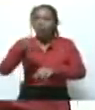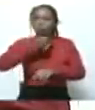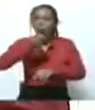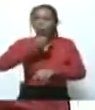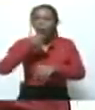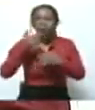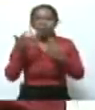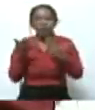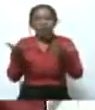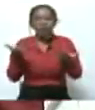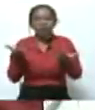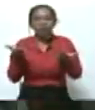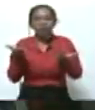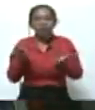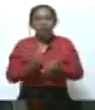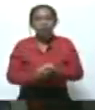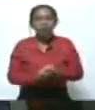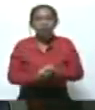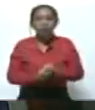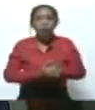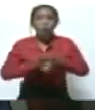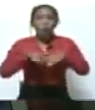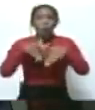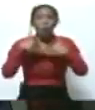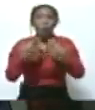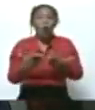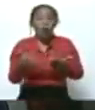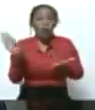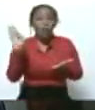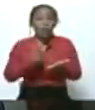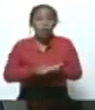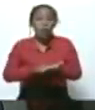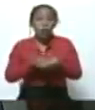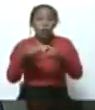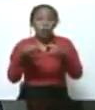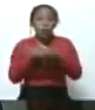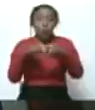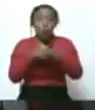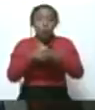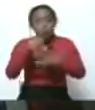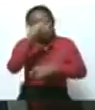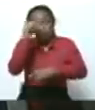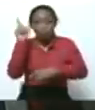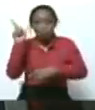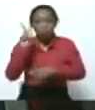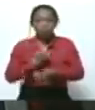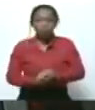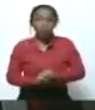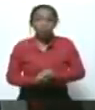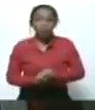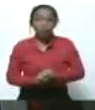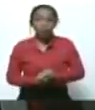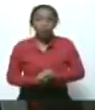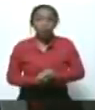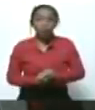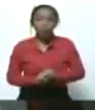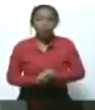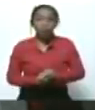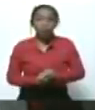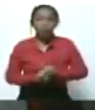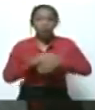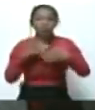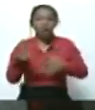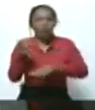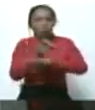no. Entonces, ¿cuál sería la posición del Partido Socialista Unido de Venezuela? ¿Y qué busca